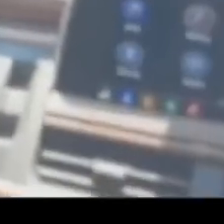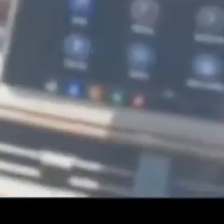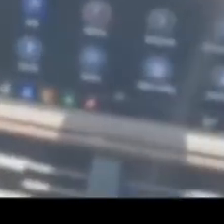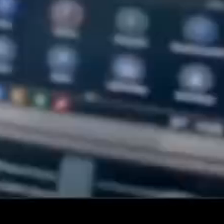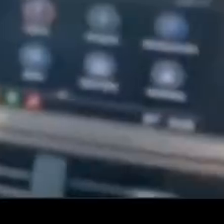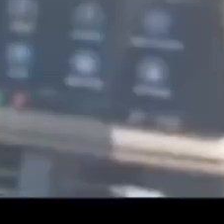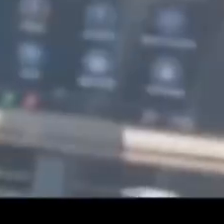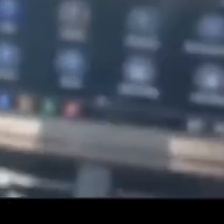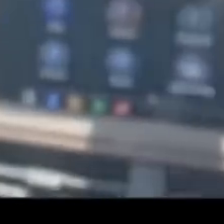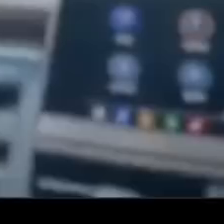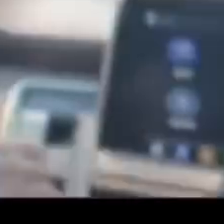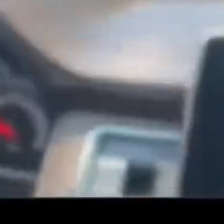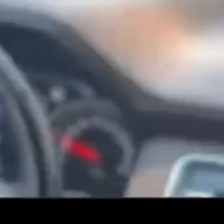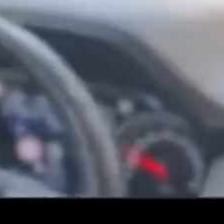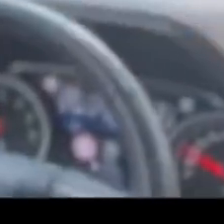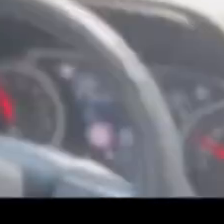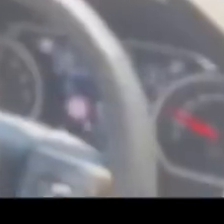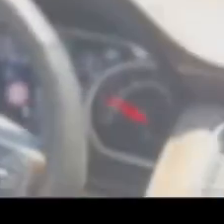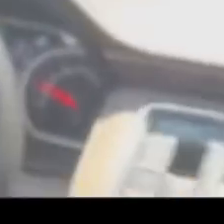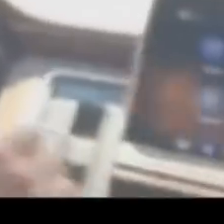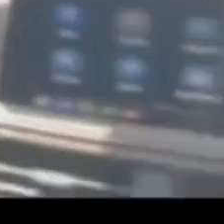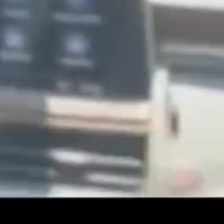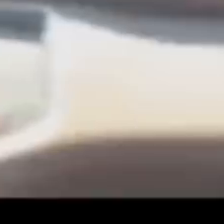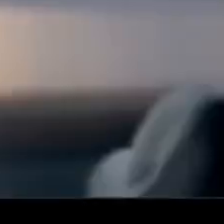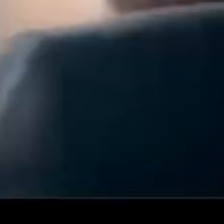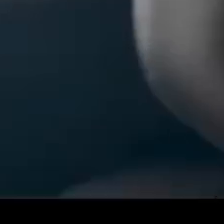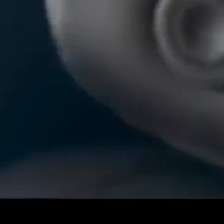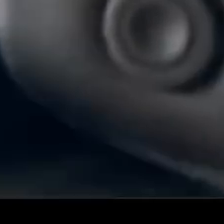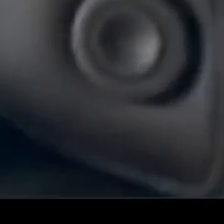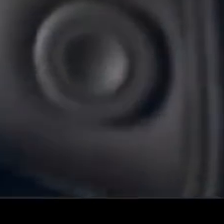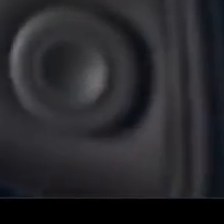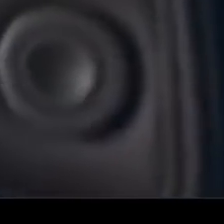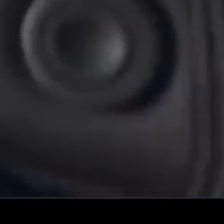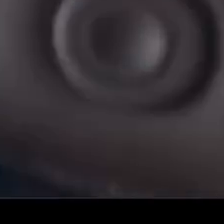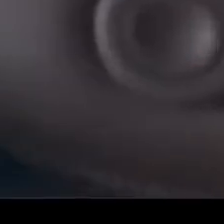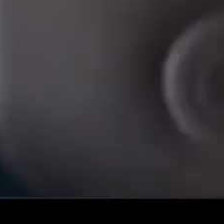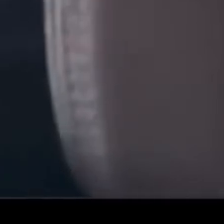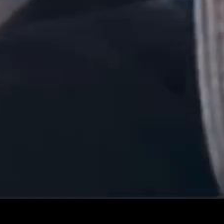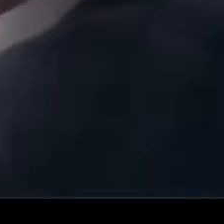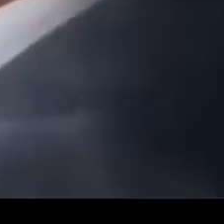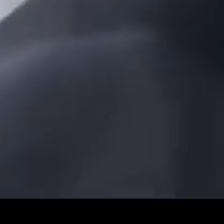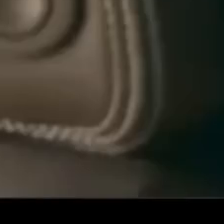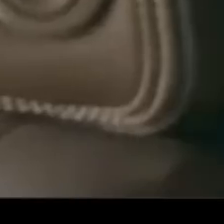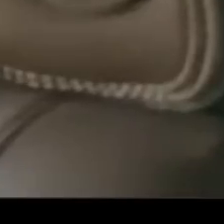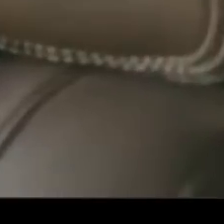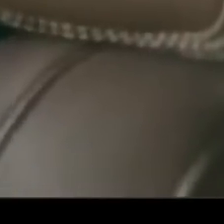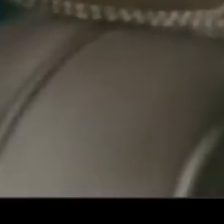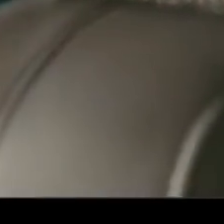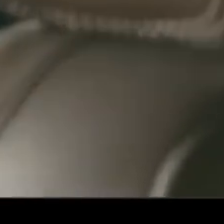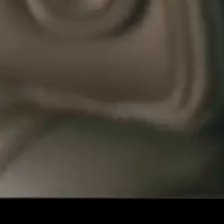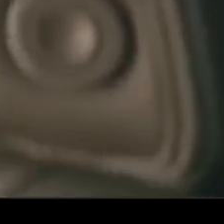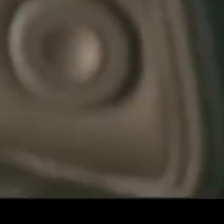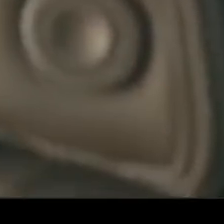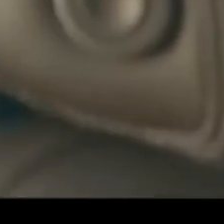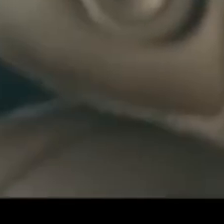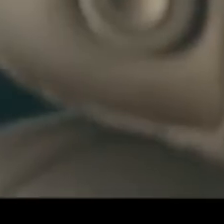respuesta cuándo se va a ir. Pero ya dijo el presidente López Obrador que todos tienen que renunciar.